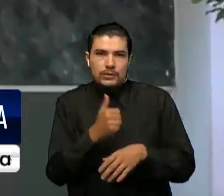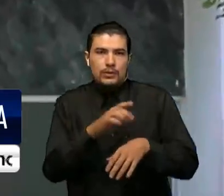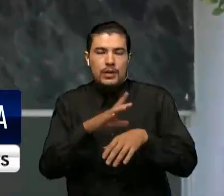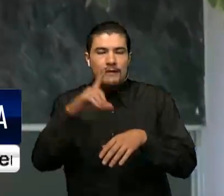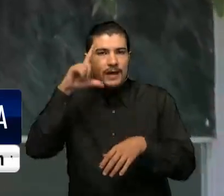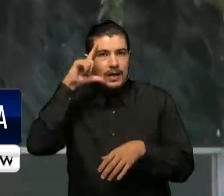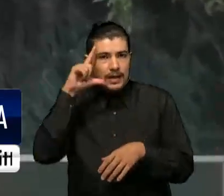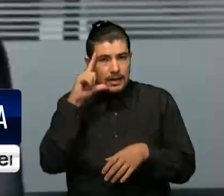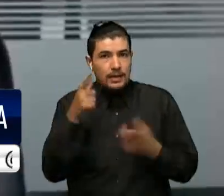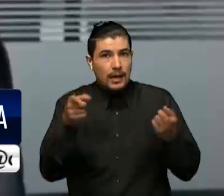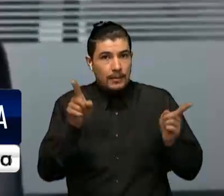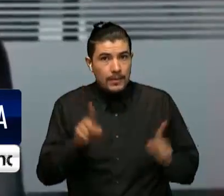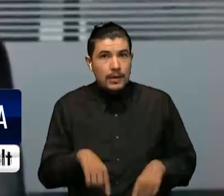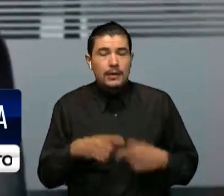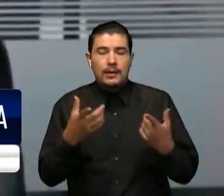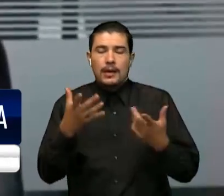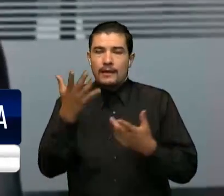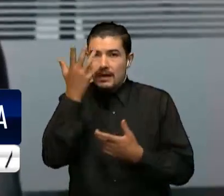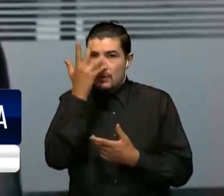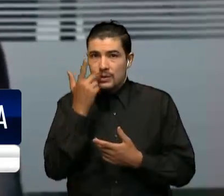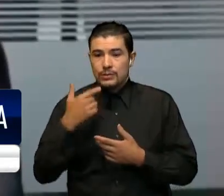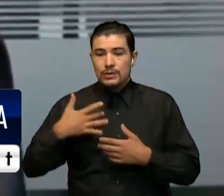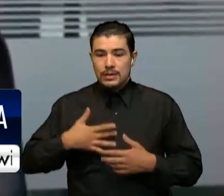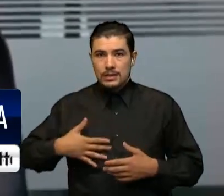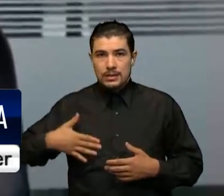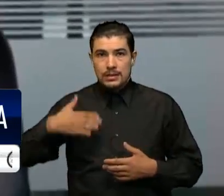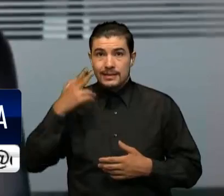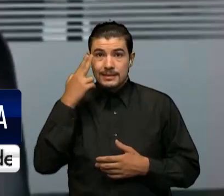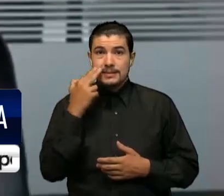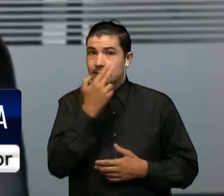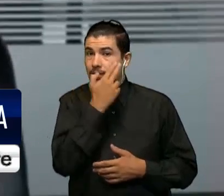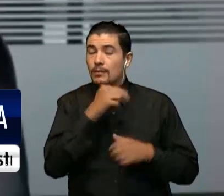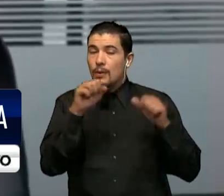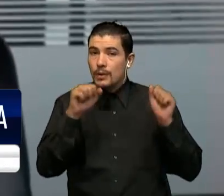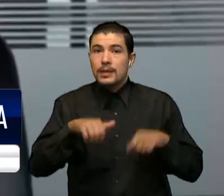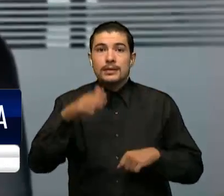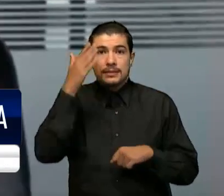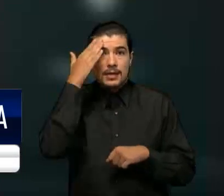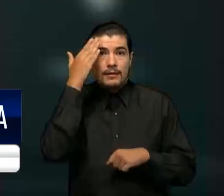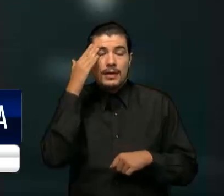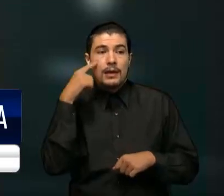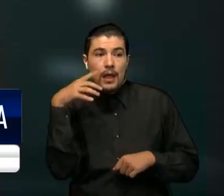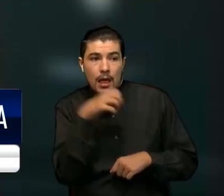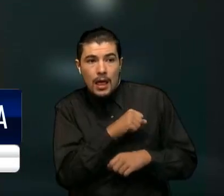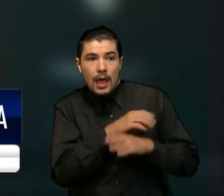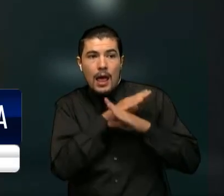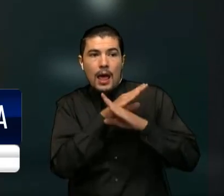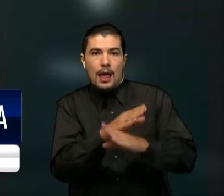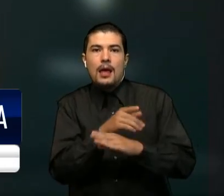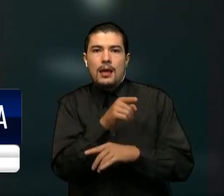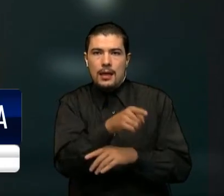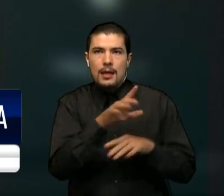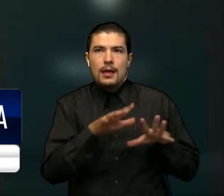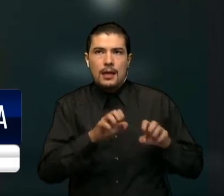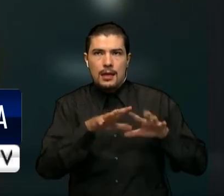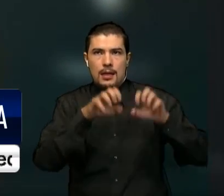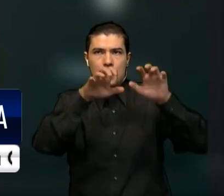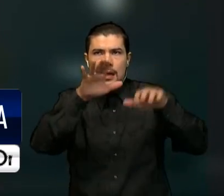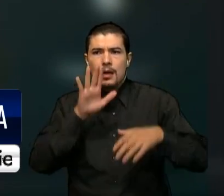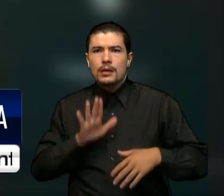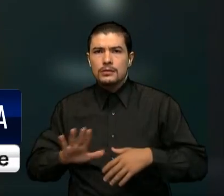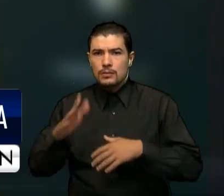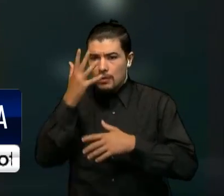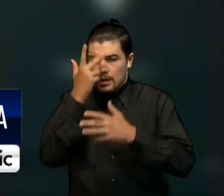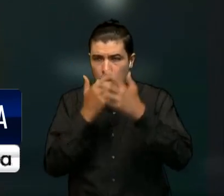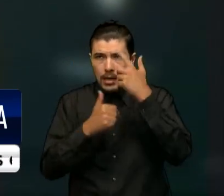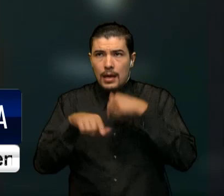estos son los exámenes que nos permiten conocer de manera temprana la aparición del cáncer los exámenes no sólo se